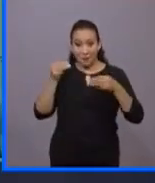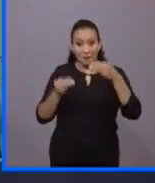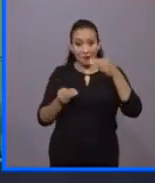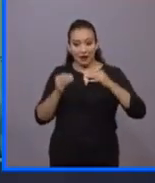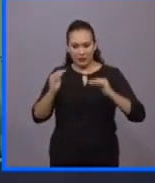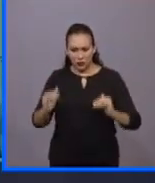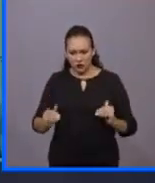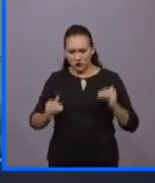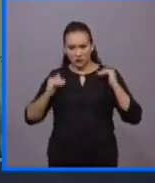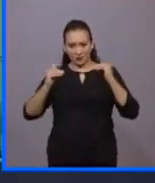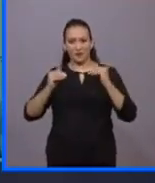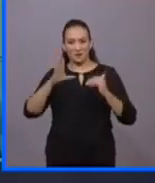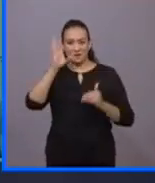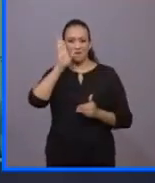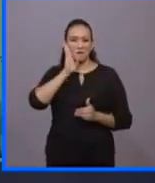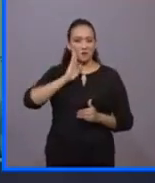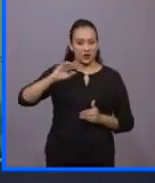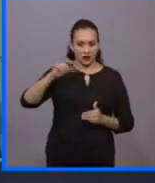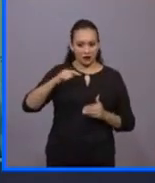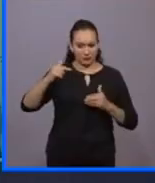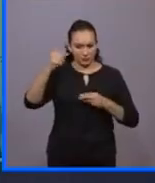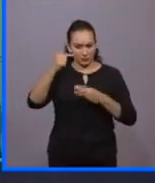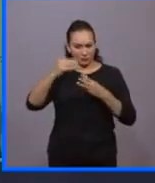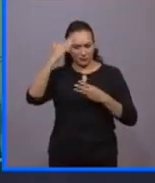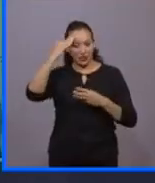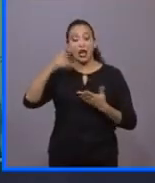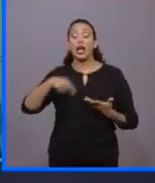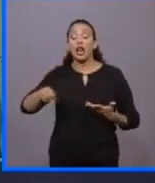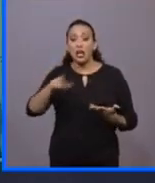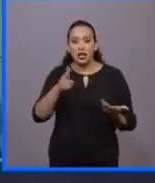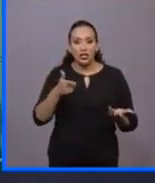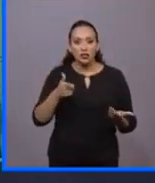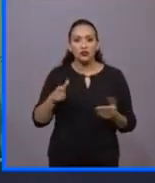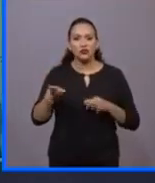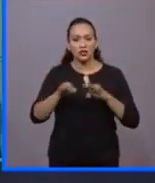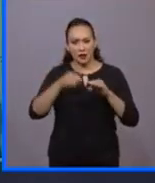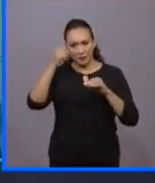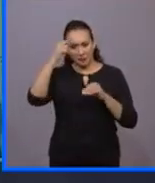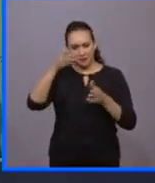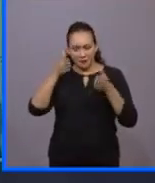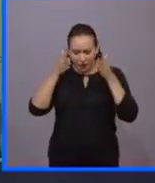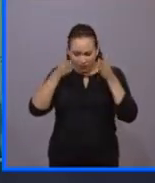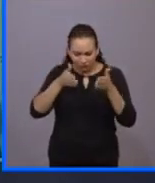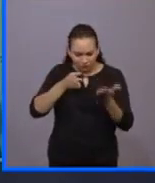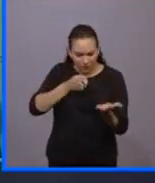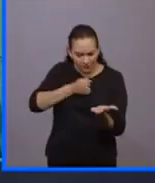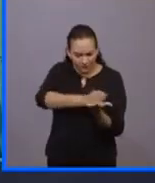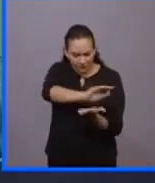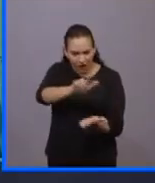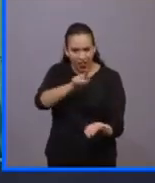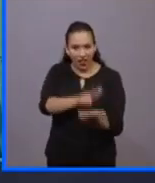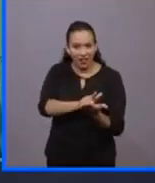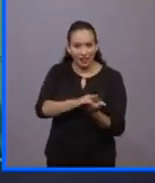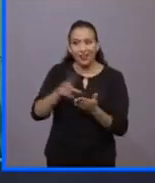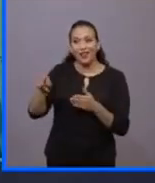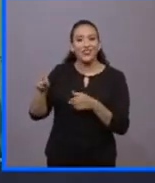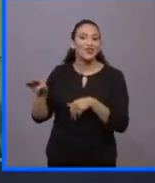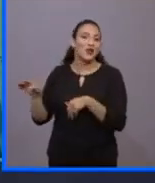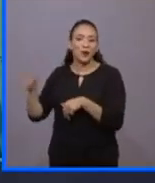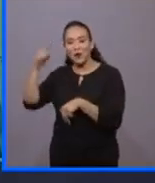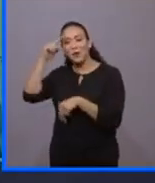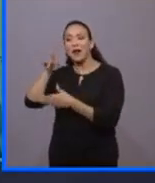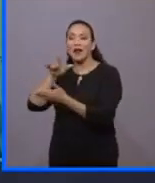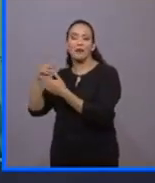ministros nuevos que no actúen con el afán de complacer al gobierno, sino con la determinación